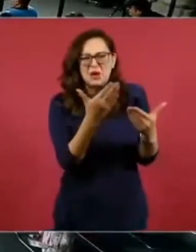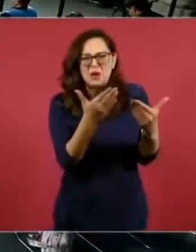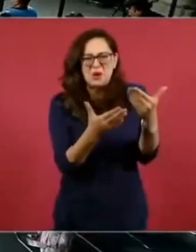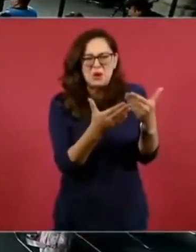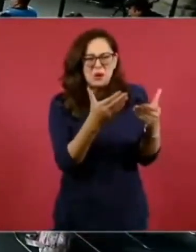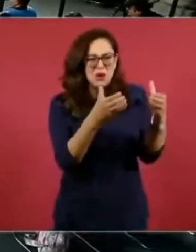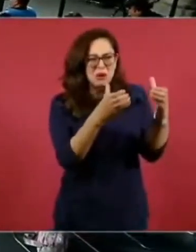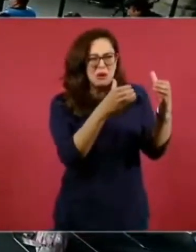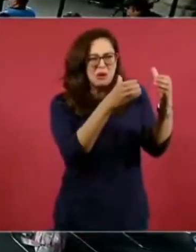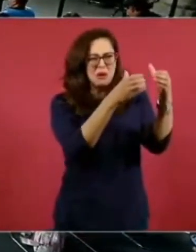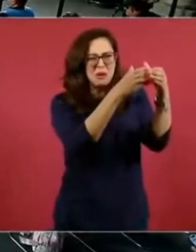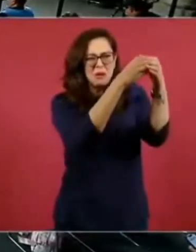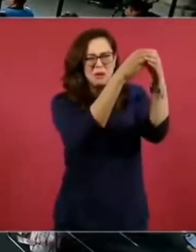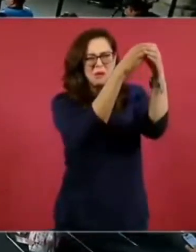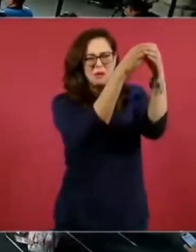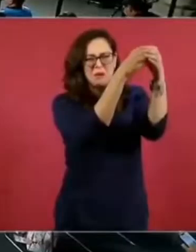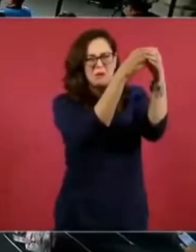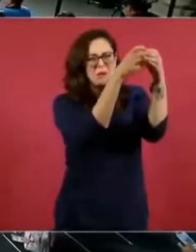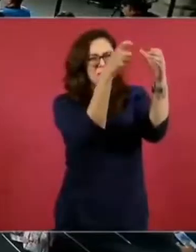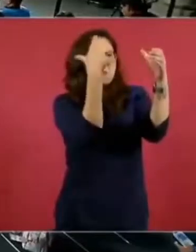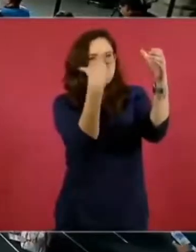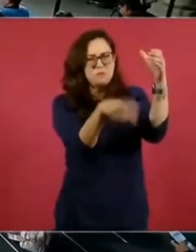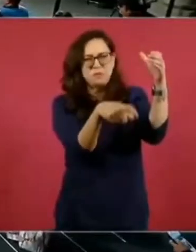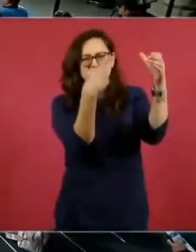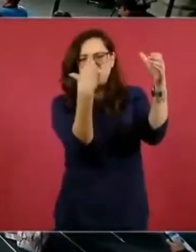como la que estoy viendo.